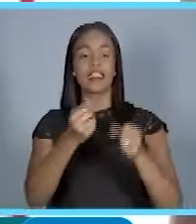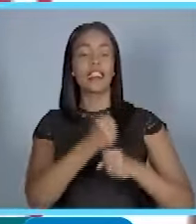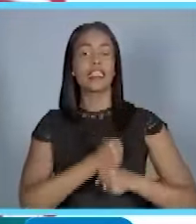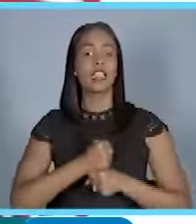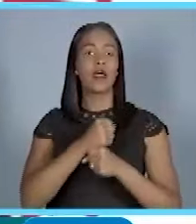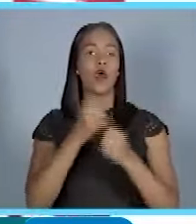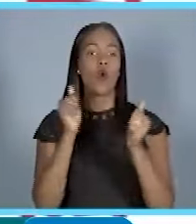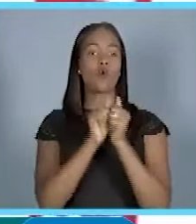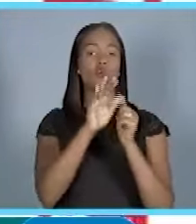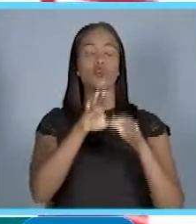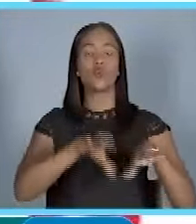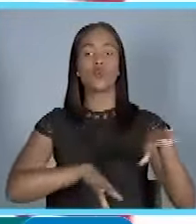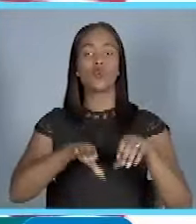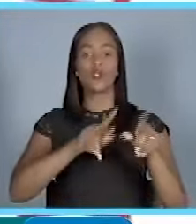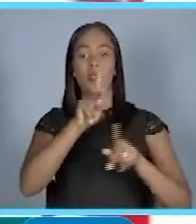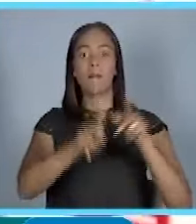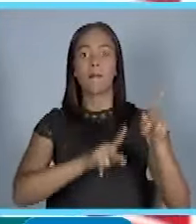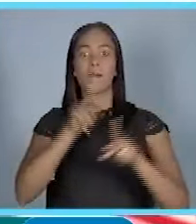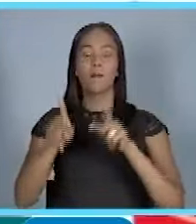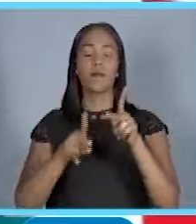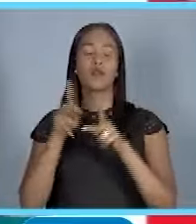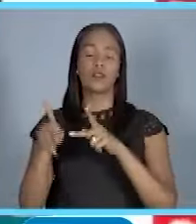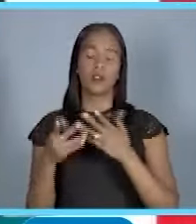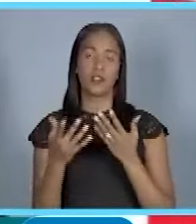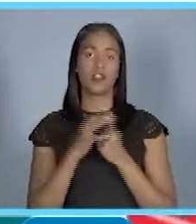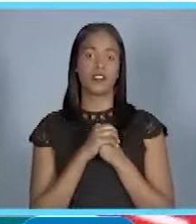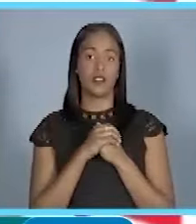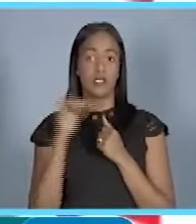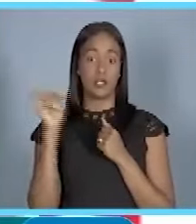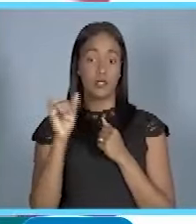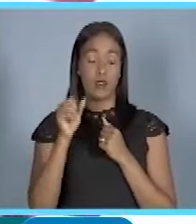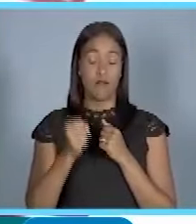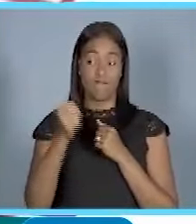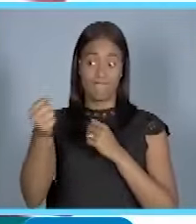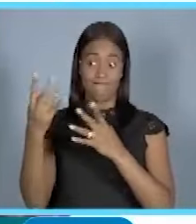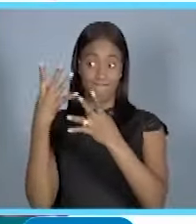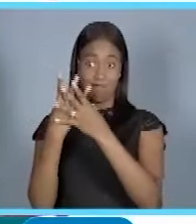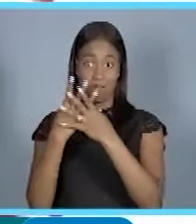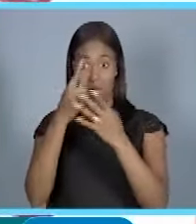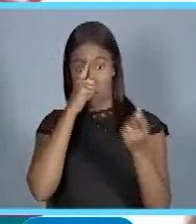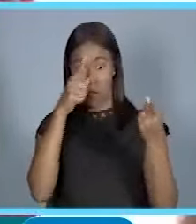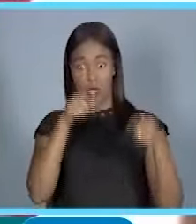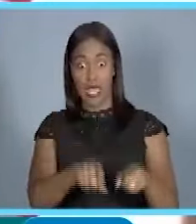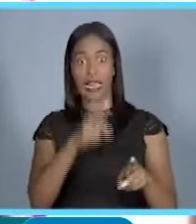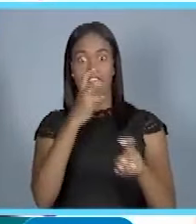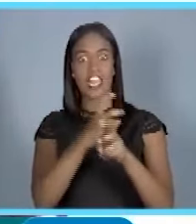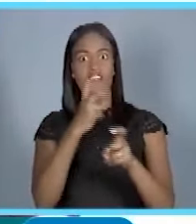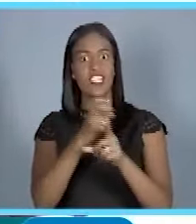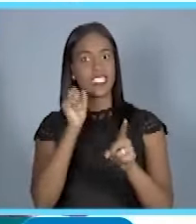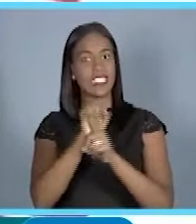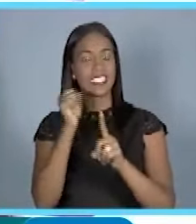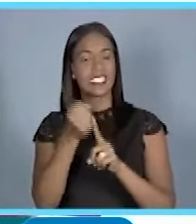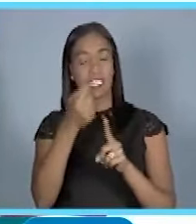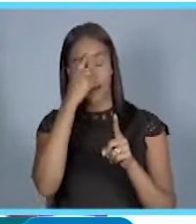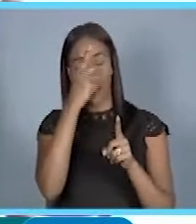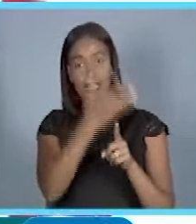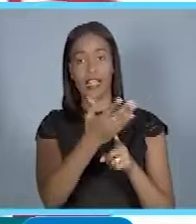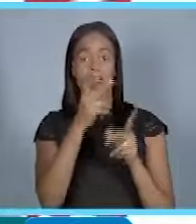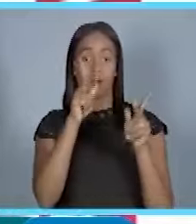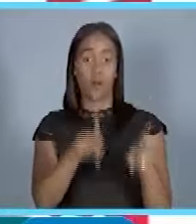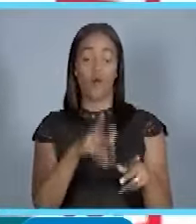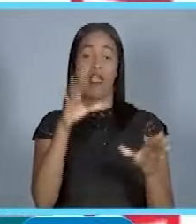el comportamiento del ciudadano, dicte prisión preventiva por un hecho grave con una pena impone de